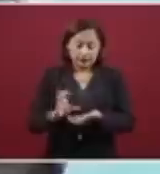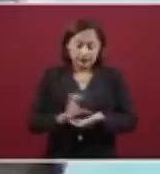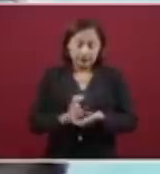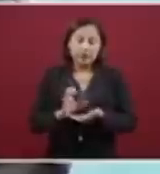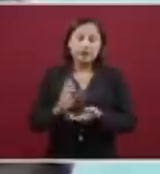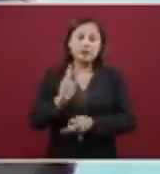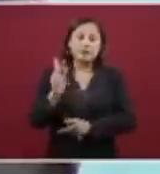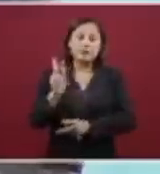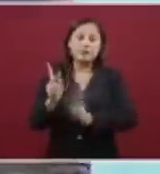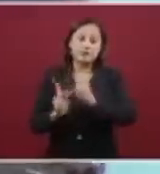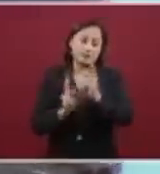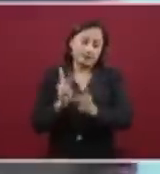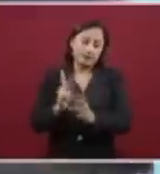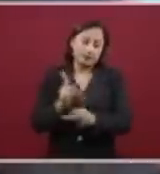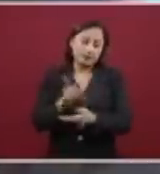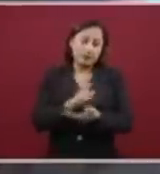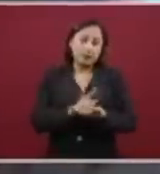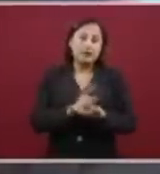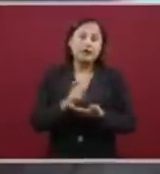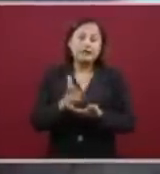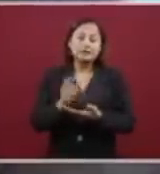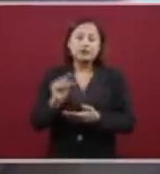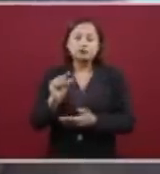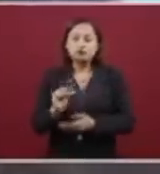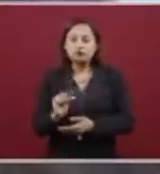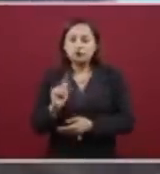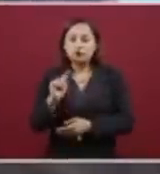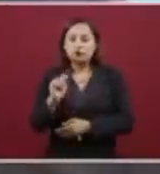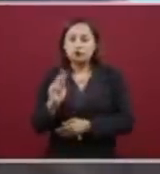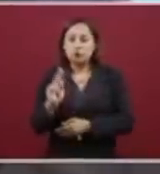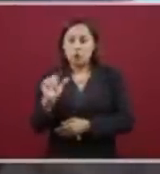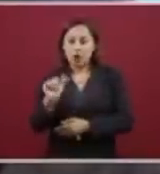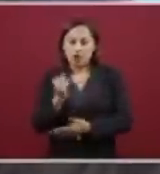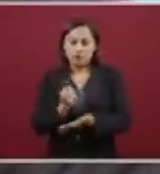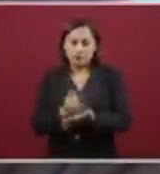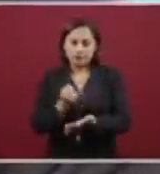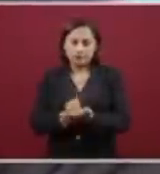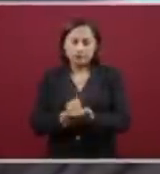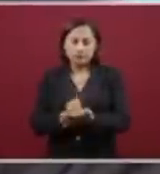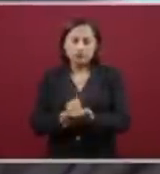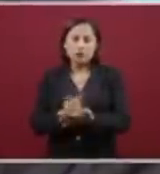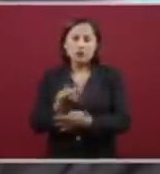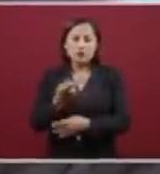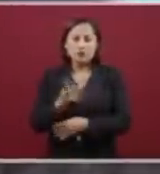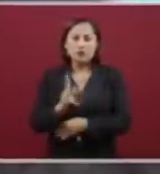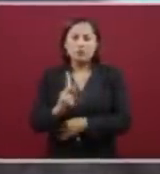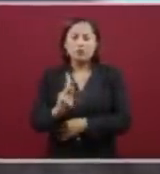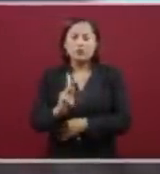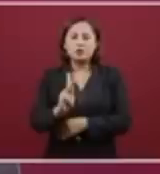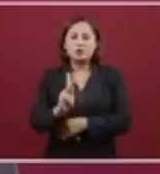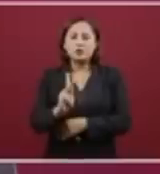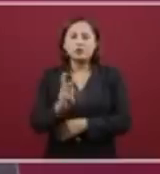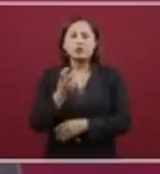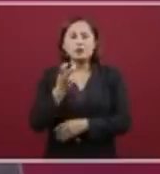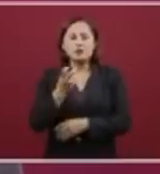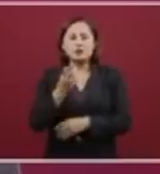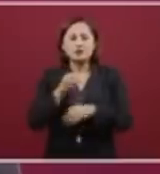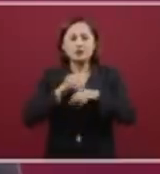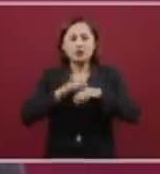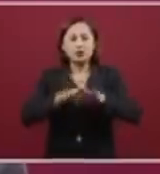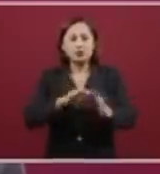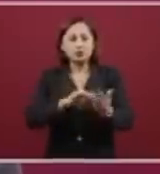tua pero aquí es una parte de la manipulación de la información